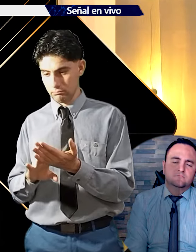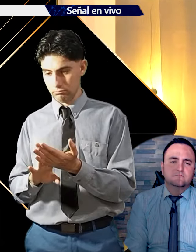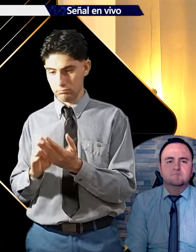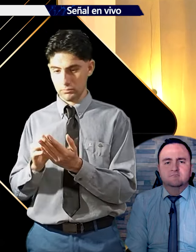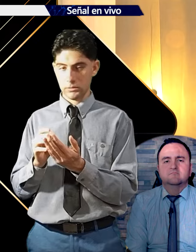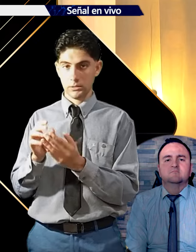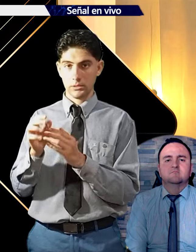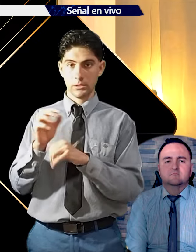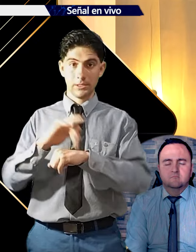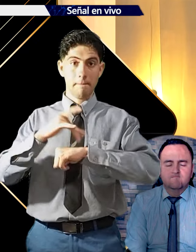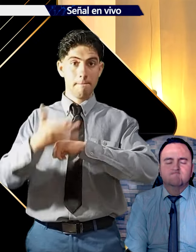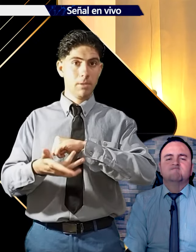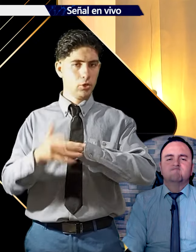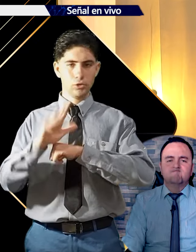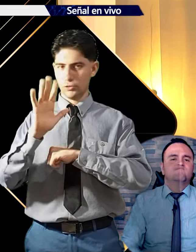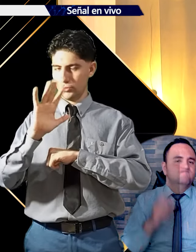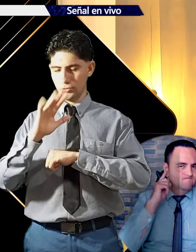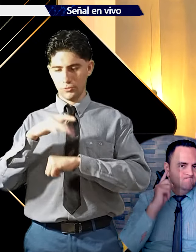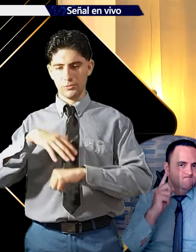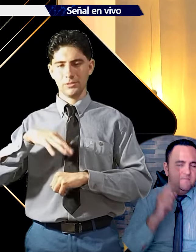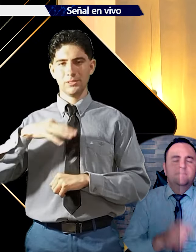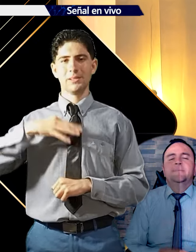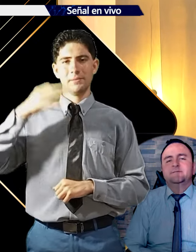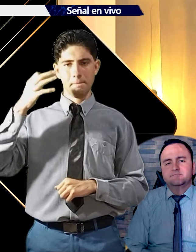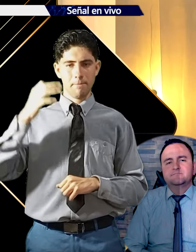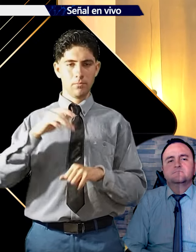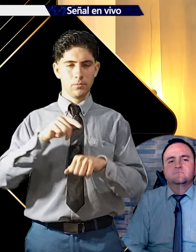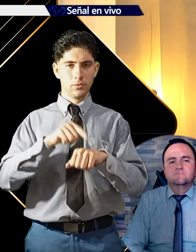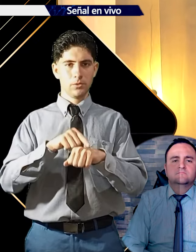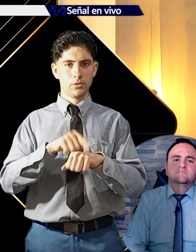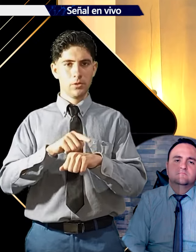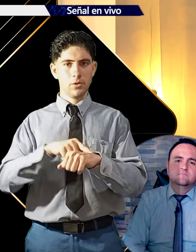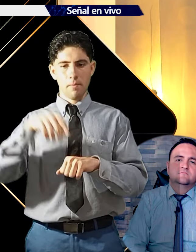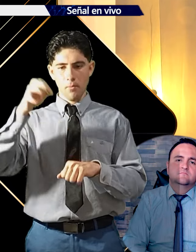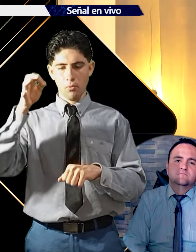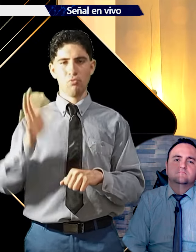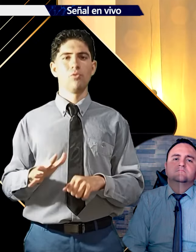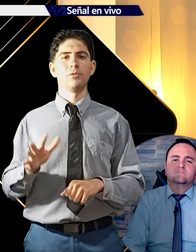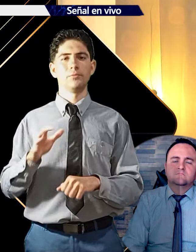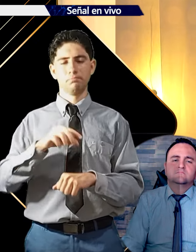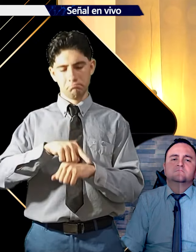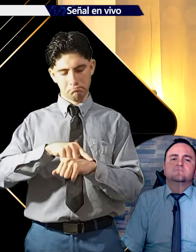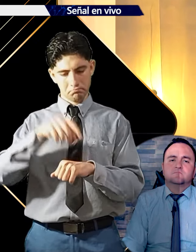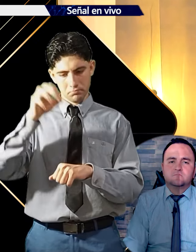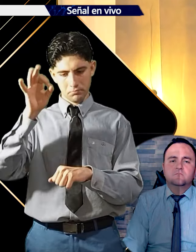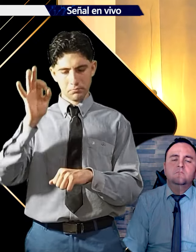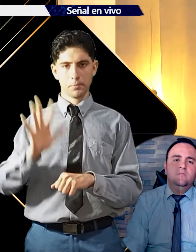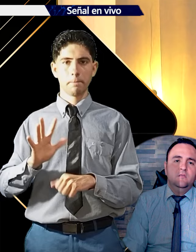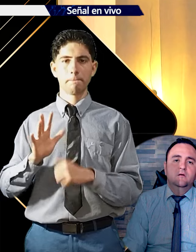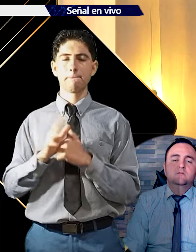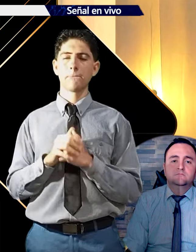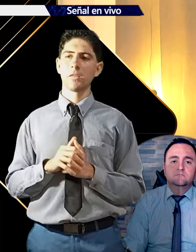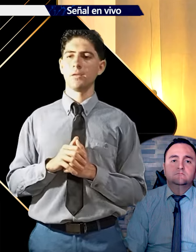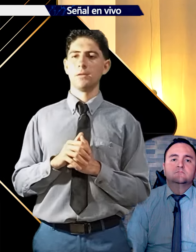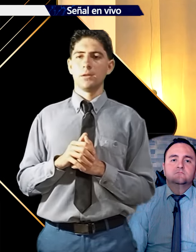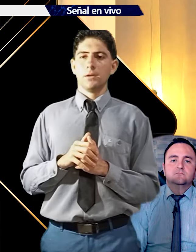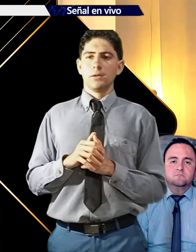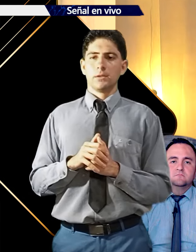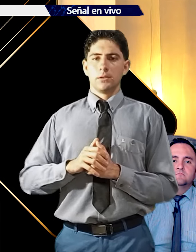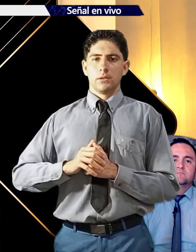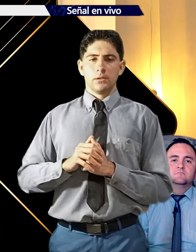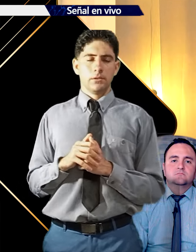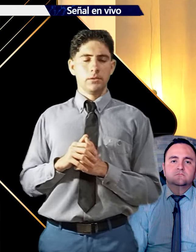que llegar temprano, porque aún siendo un adolescente llegábamos con el hermano Salomón Muñoz, con la esposa, con una cantidad de